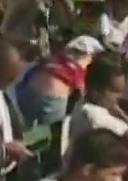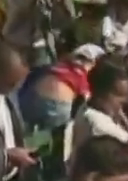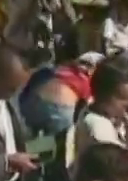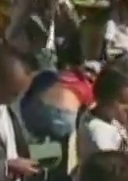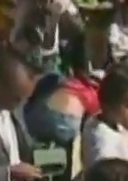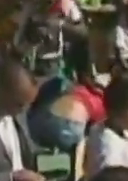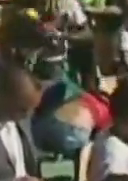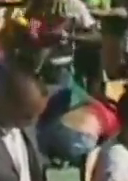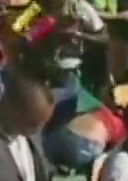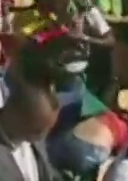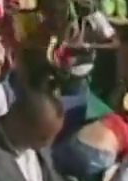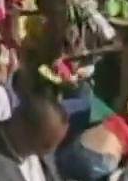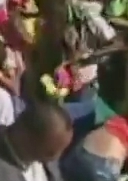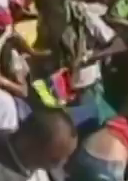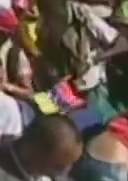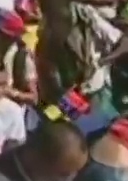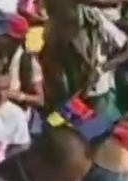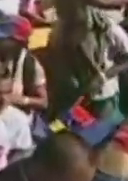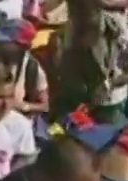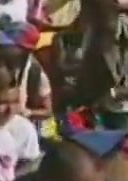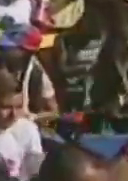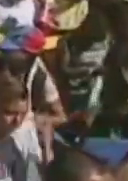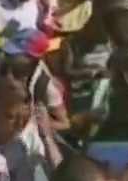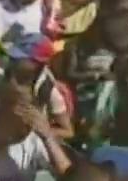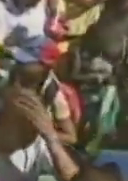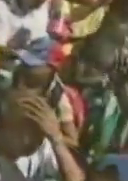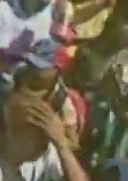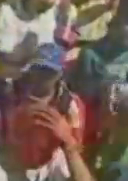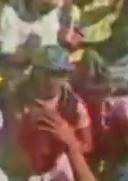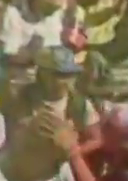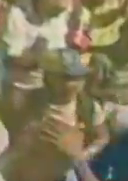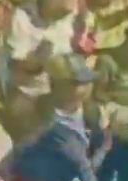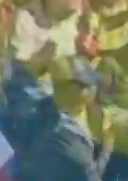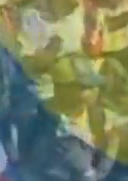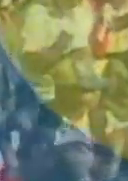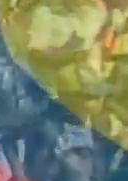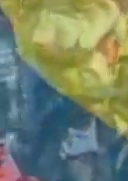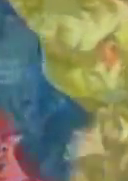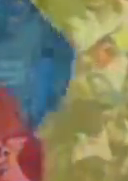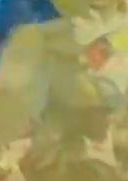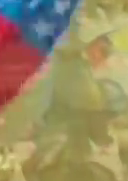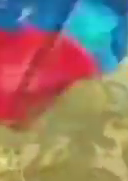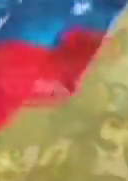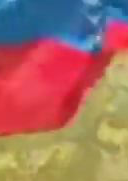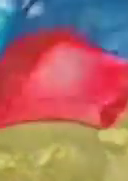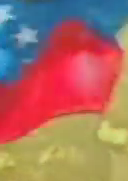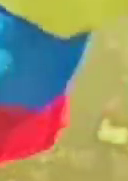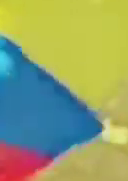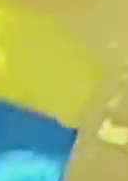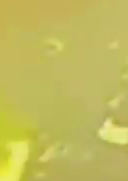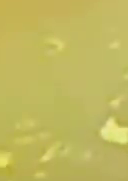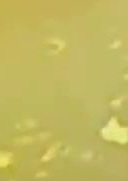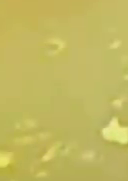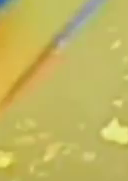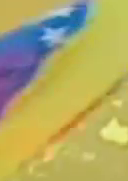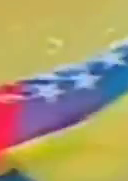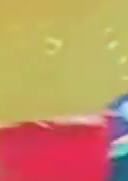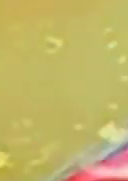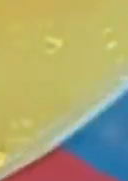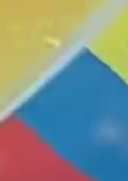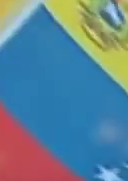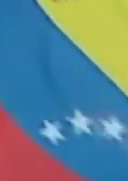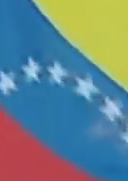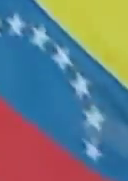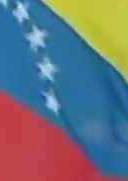Ejecutivo Nacional. En este encuentro por el 205 aniversario de la Batalla de la Victoria, con este